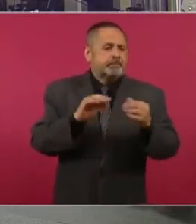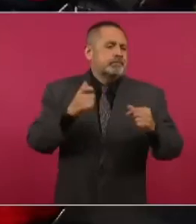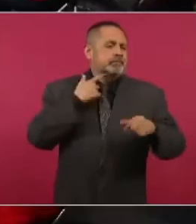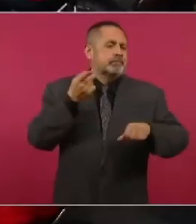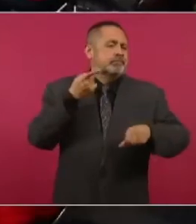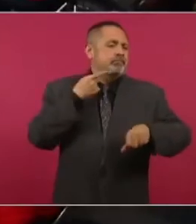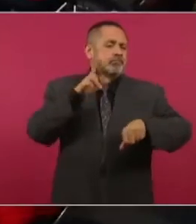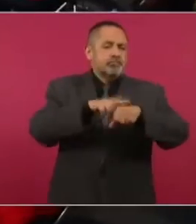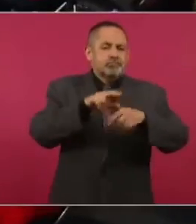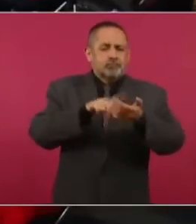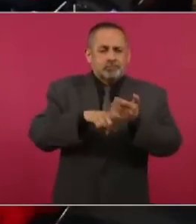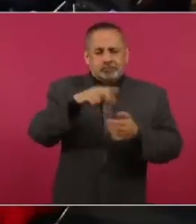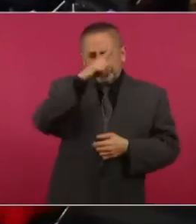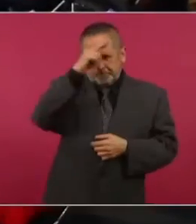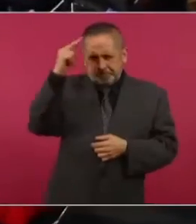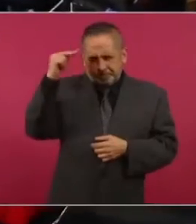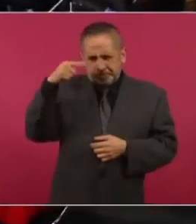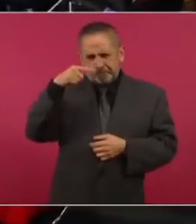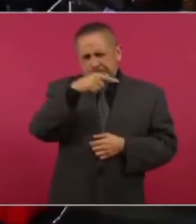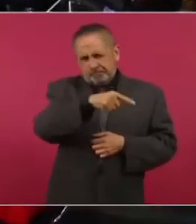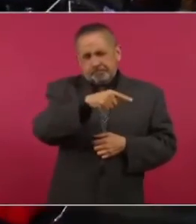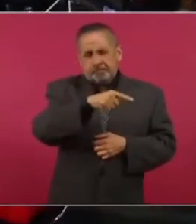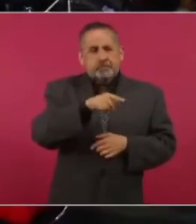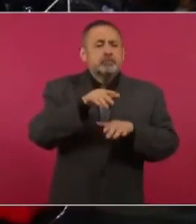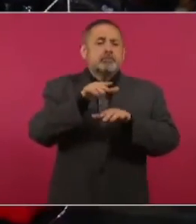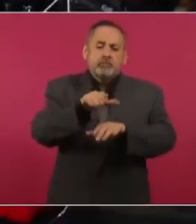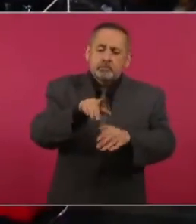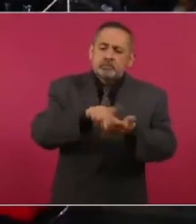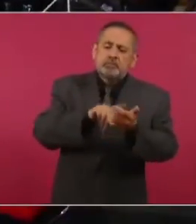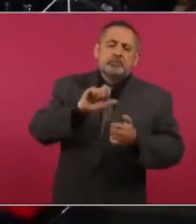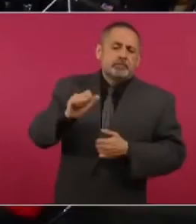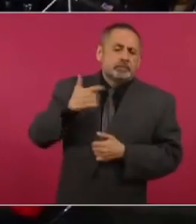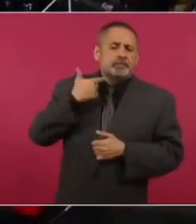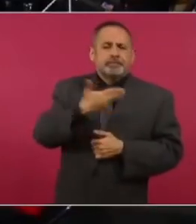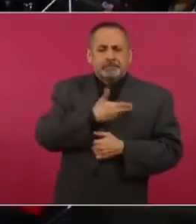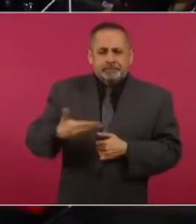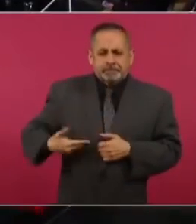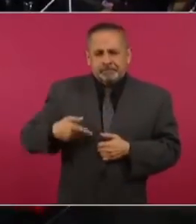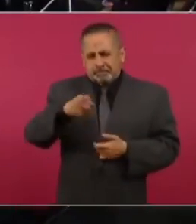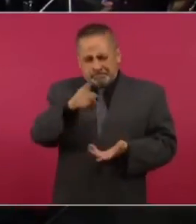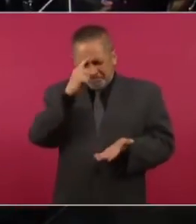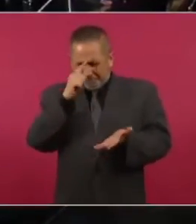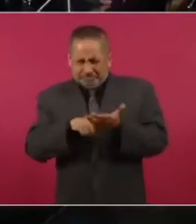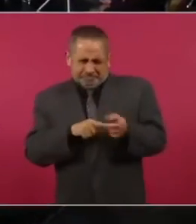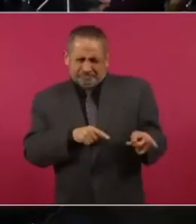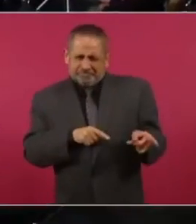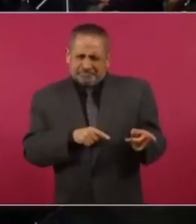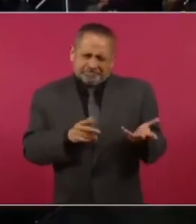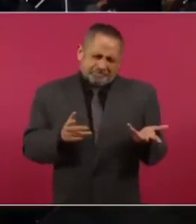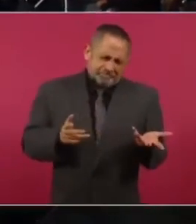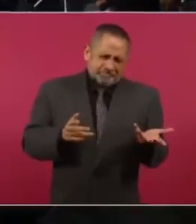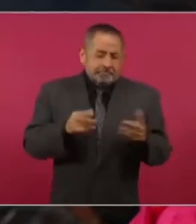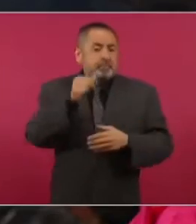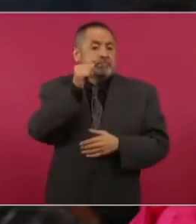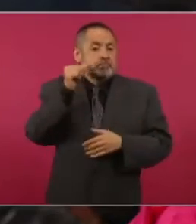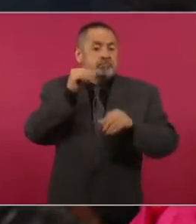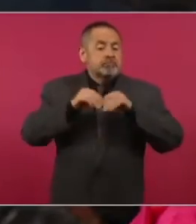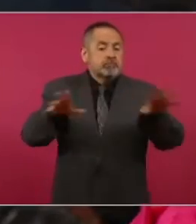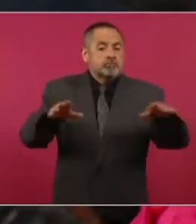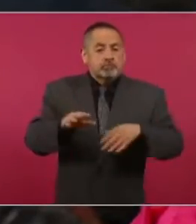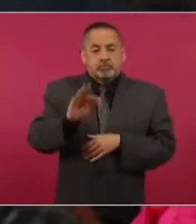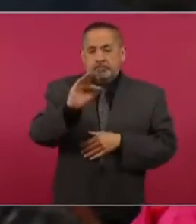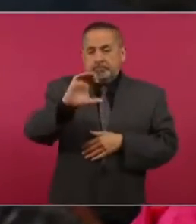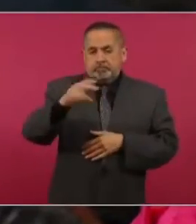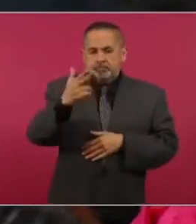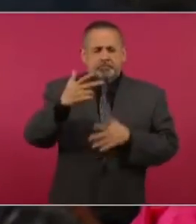de Nayarit, en torno al expresidente, ¿le parecen creíbles? Es decir, ayer salió Felipe Calderón a